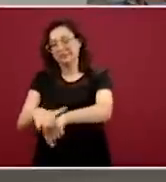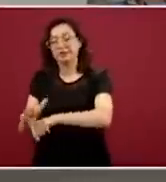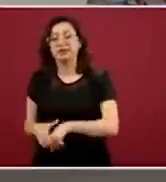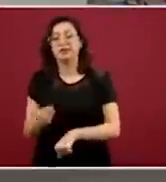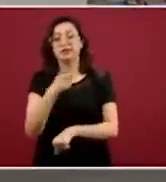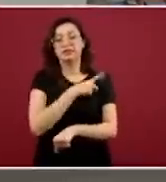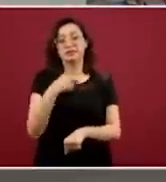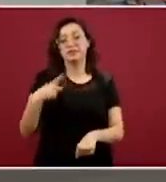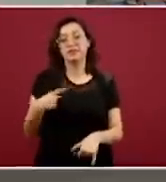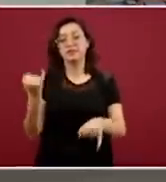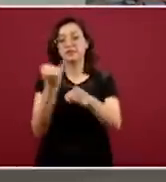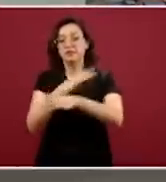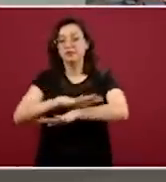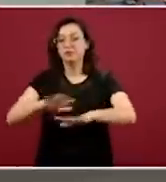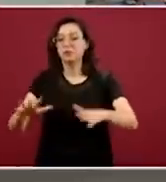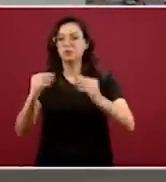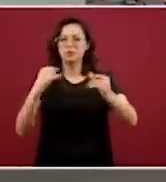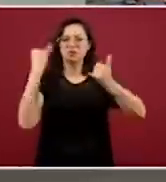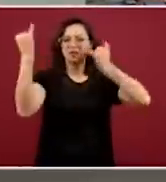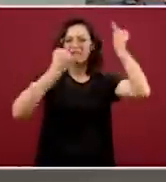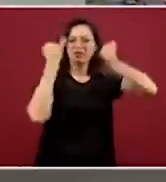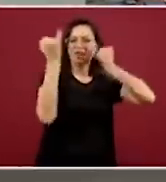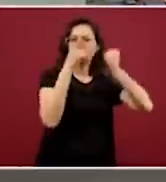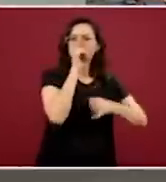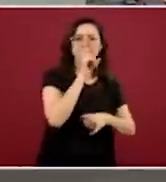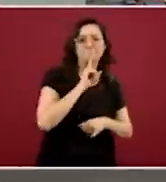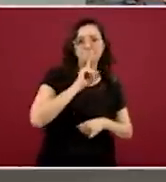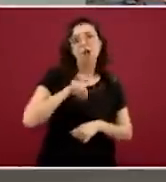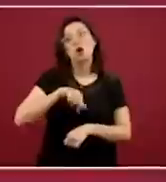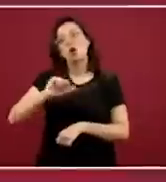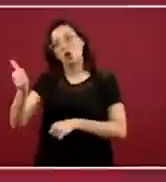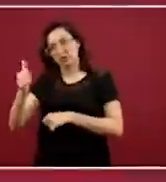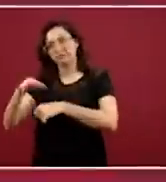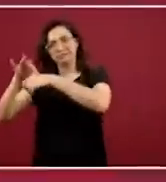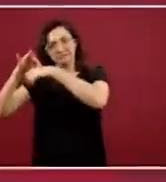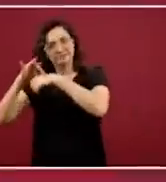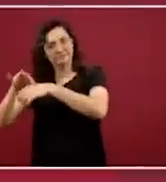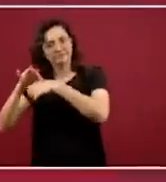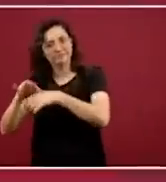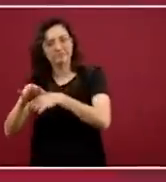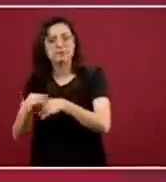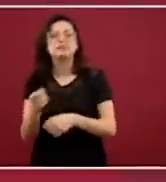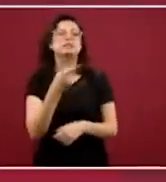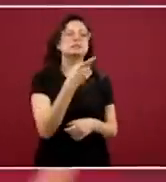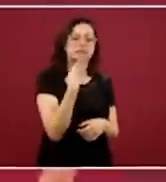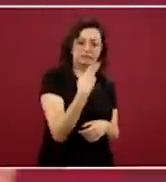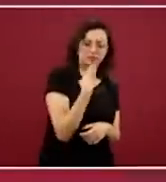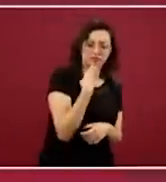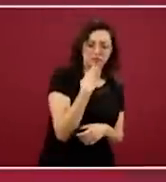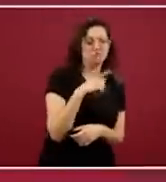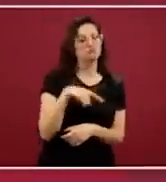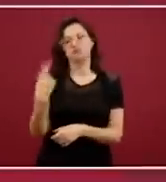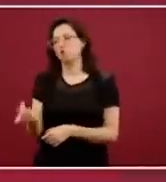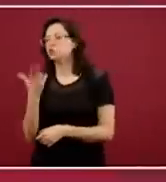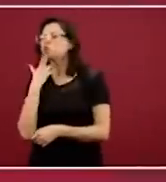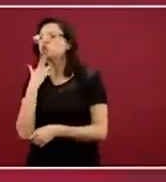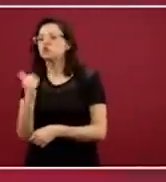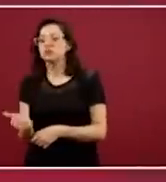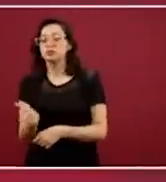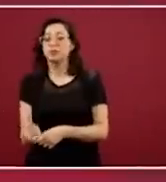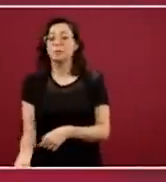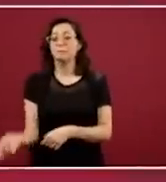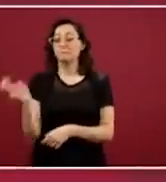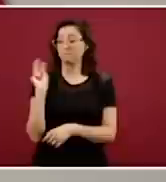información de mitos y de realidades. Ayer lo presentamos. ¿Qué sirve? ¿Qué no sirve? Concretamente, la vitamina